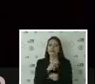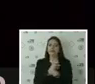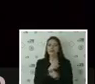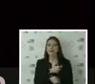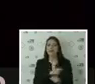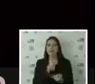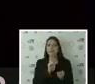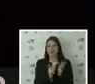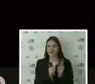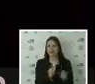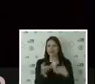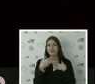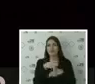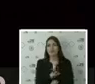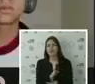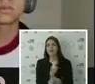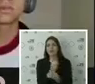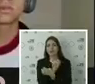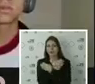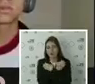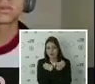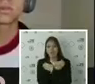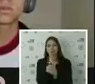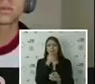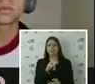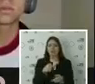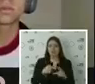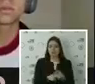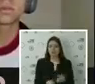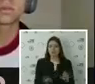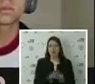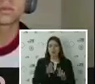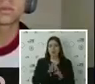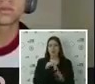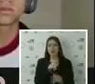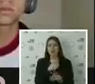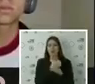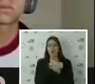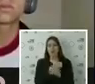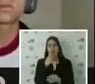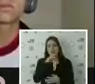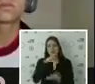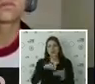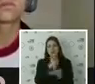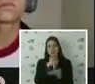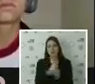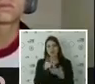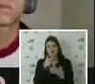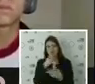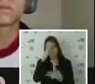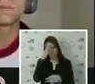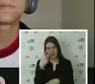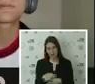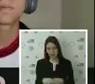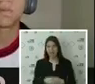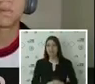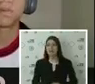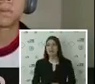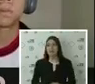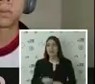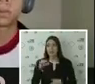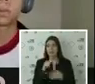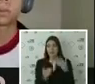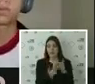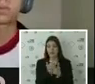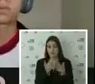e-conversatorio sobre educación, cultivando la democracia en la Ciudad de México. Esta mañana, el tema a desarrollar será